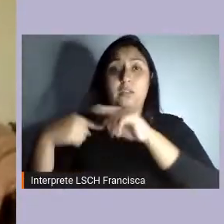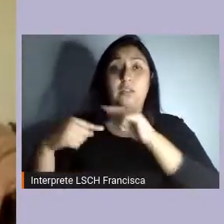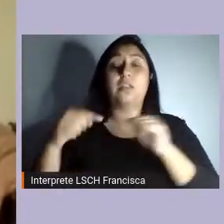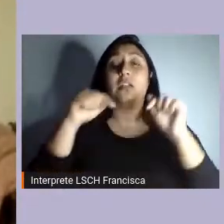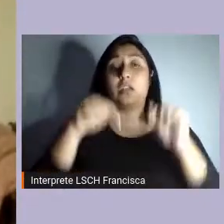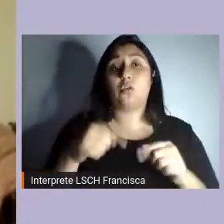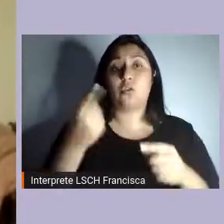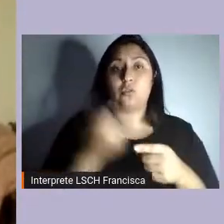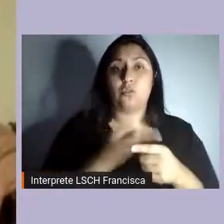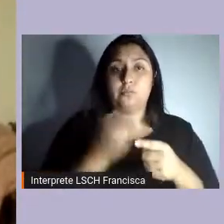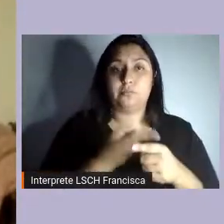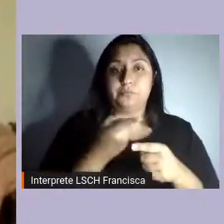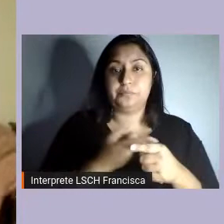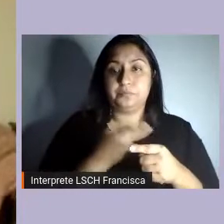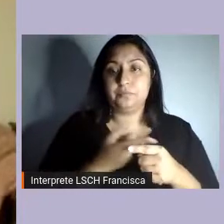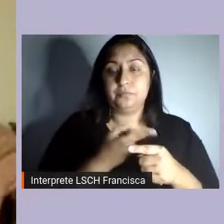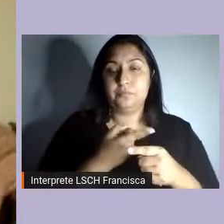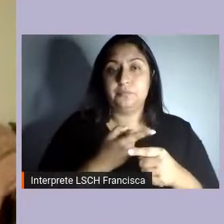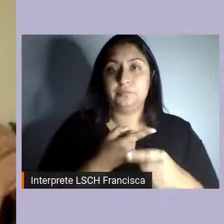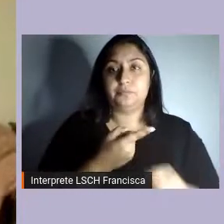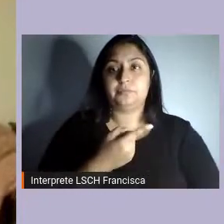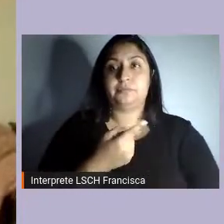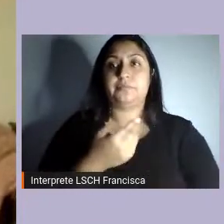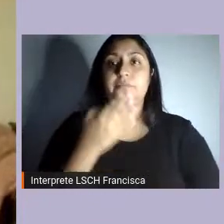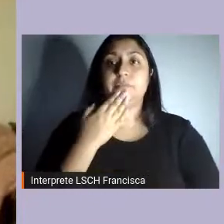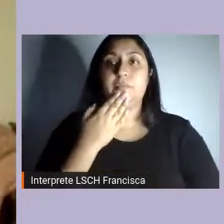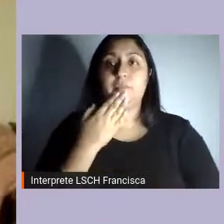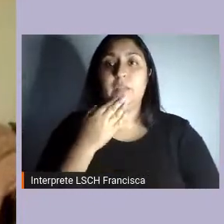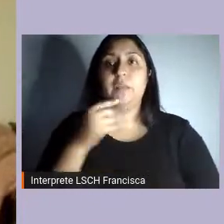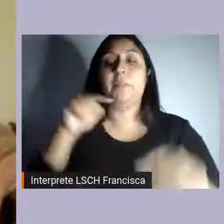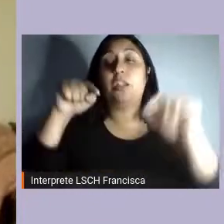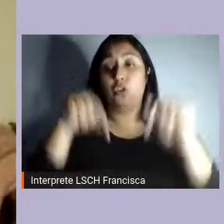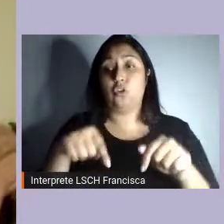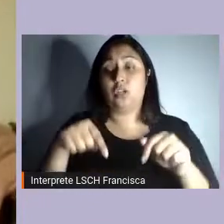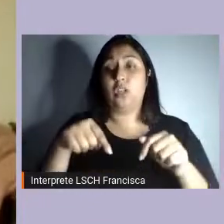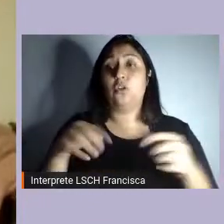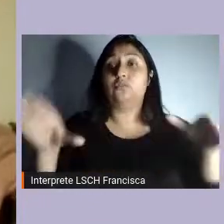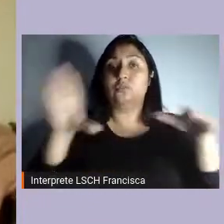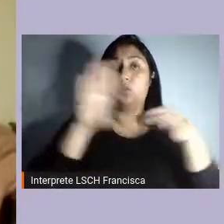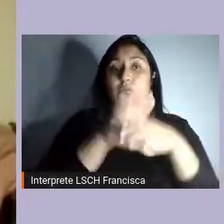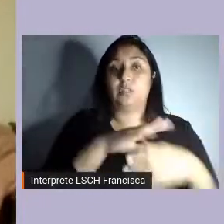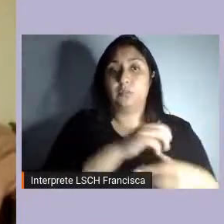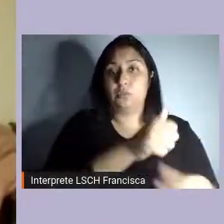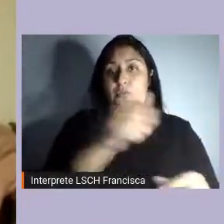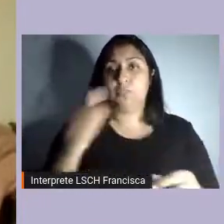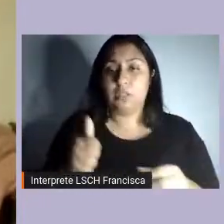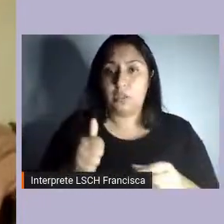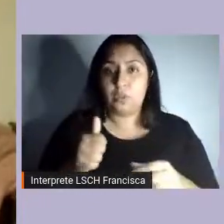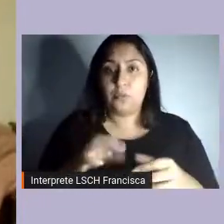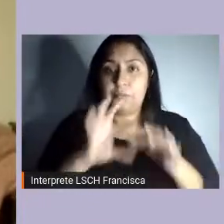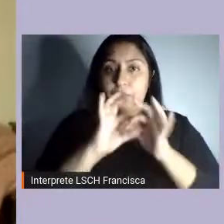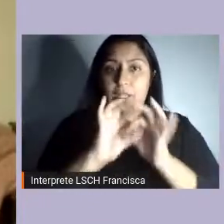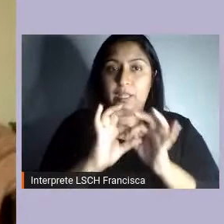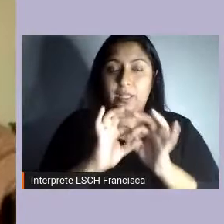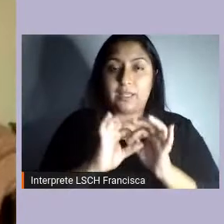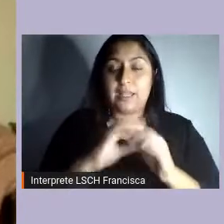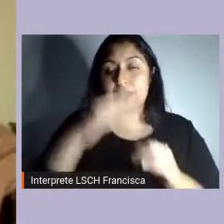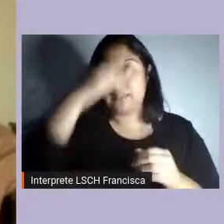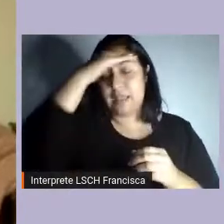hablar y es también lo que hoy día nos ha reunido. Así que darle gracias a